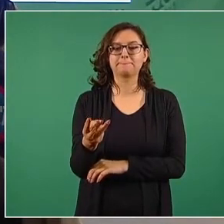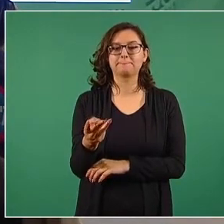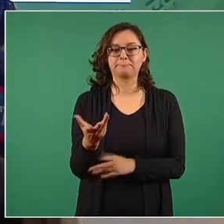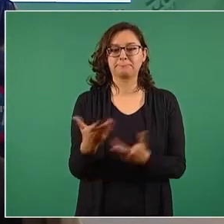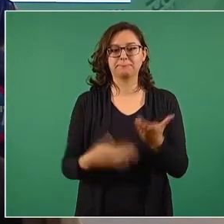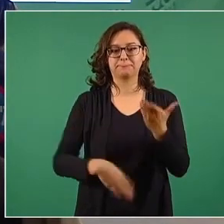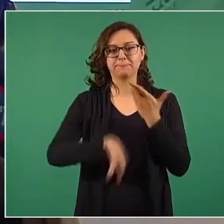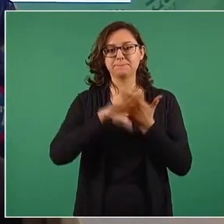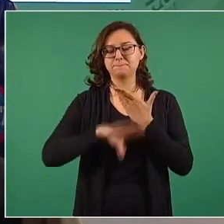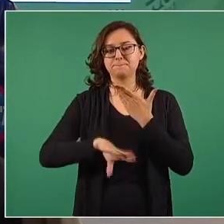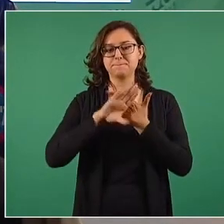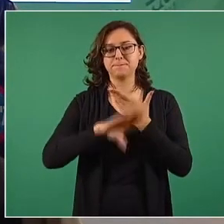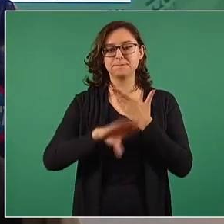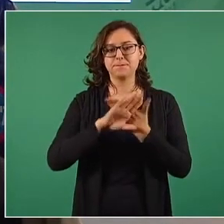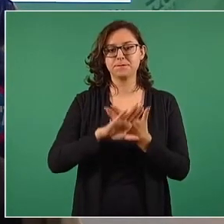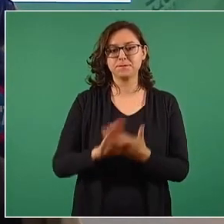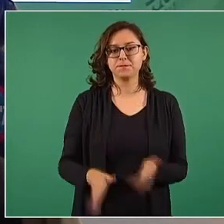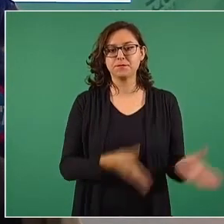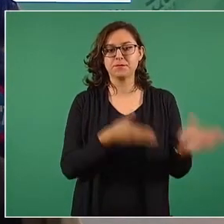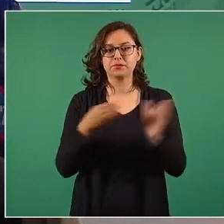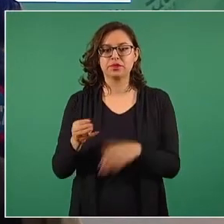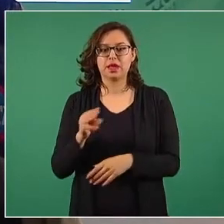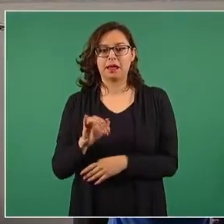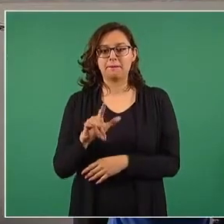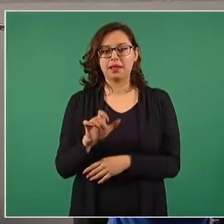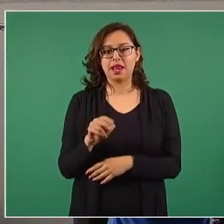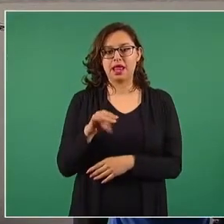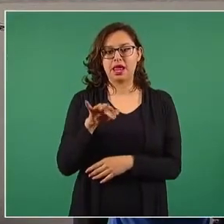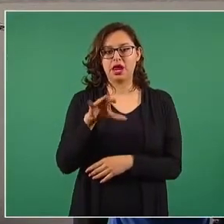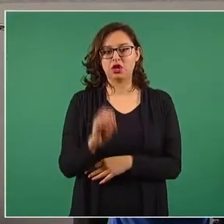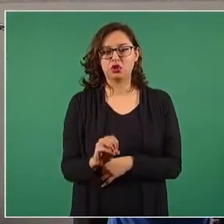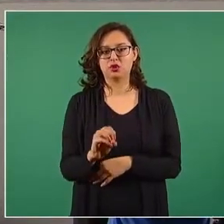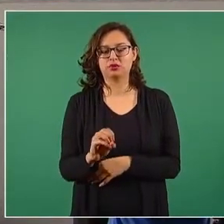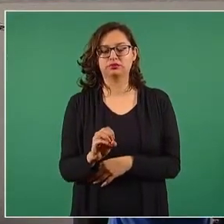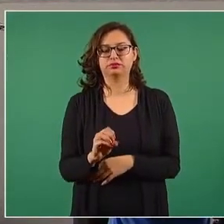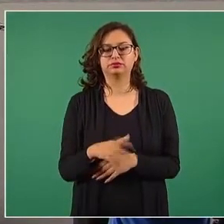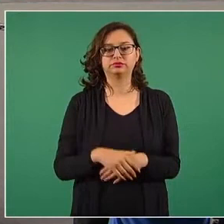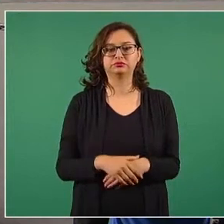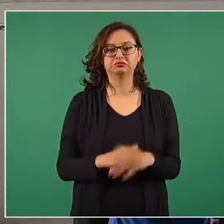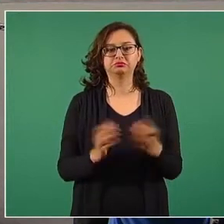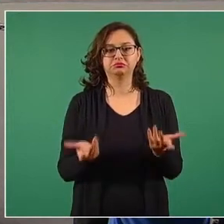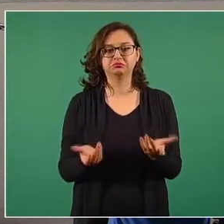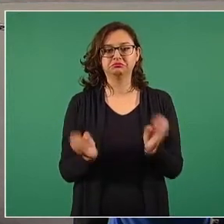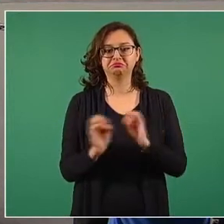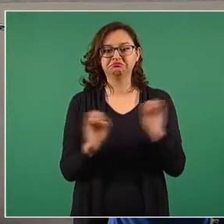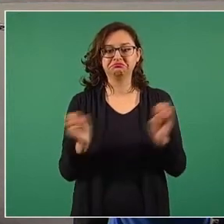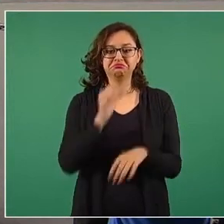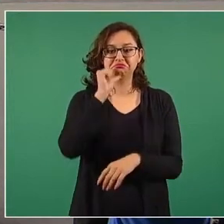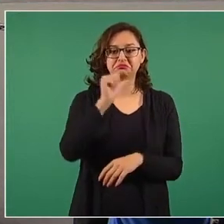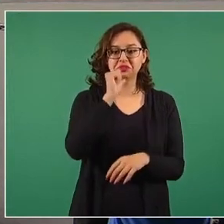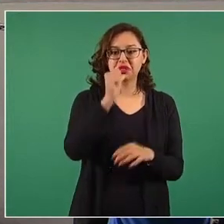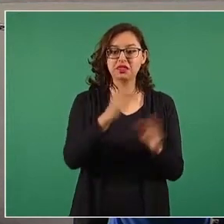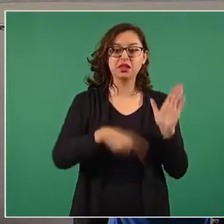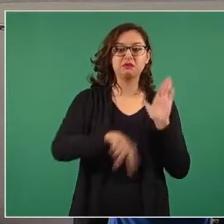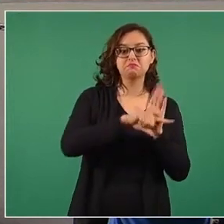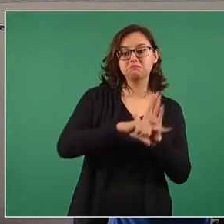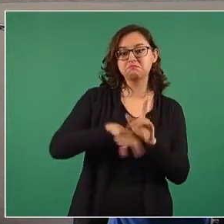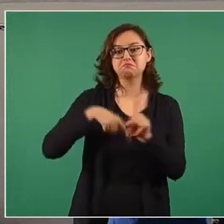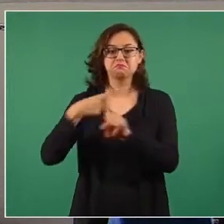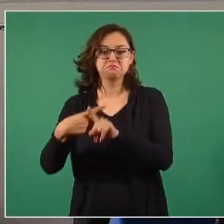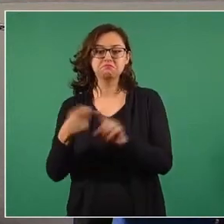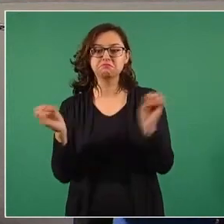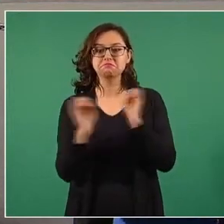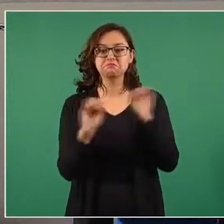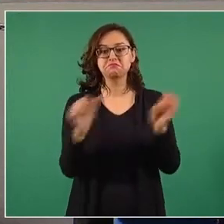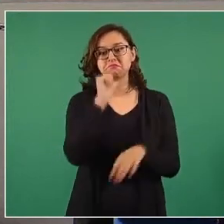También. Milenio Noticia. Mañana, tercera. Qué bueno que no. Ni para bien ni para